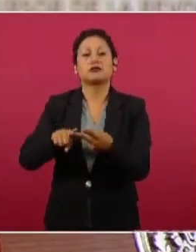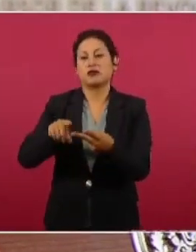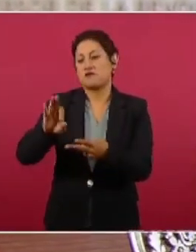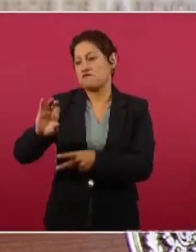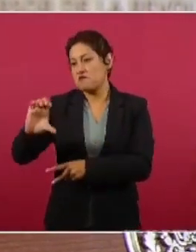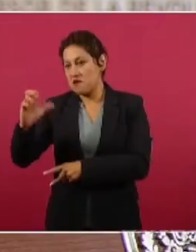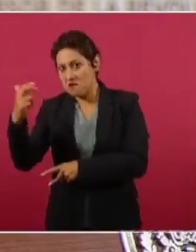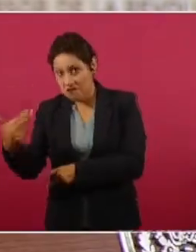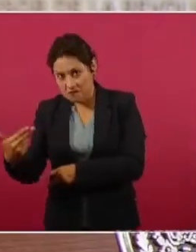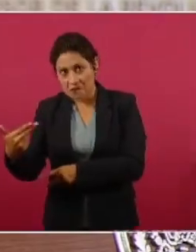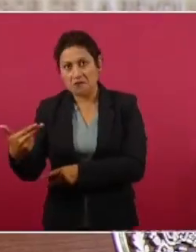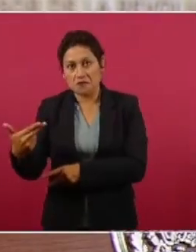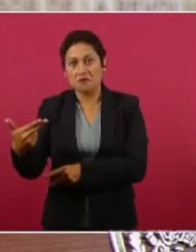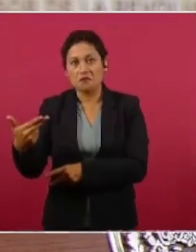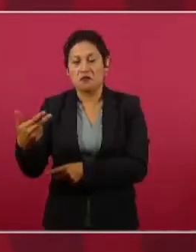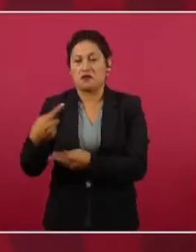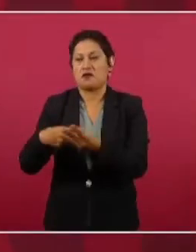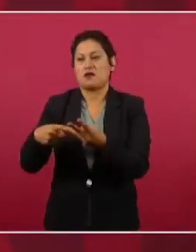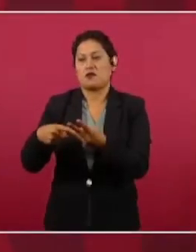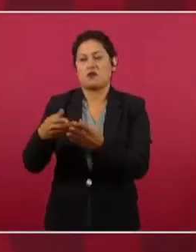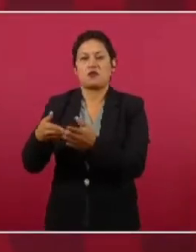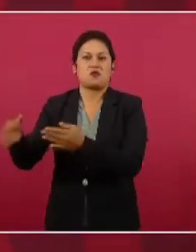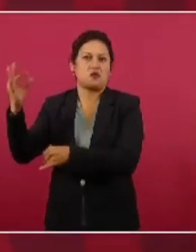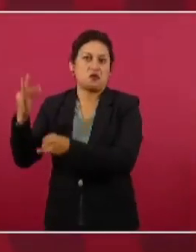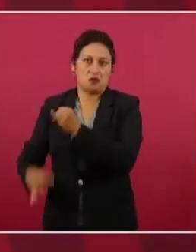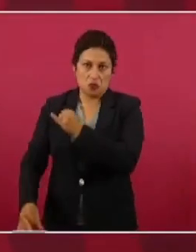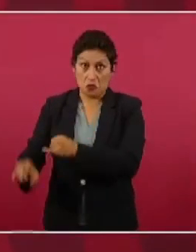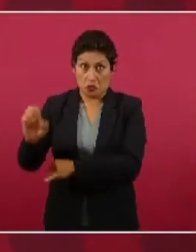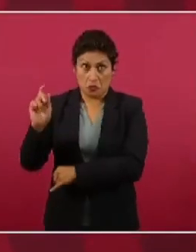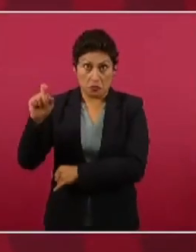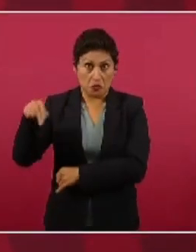Calderón, hasta Peña.